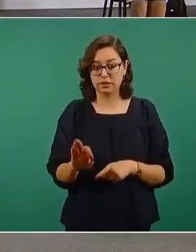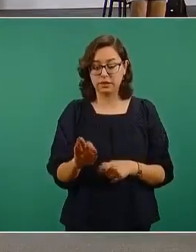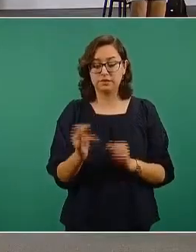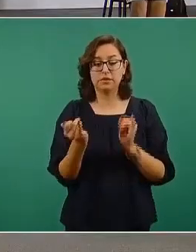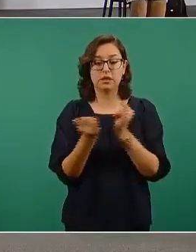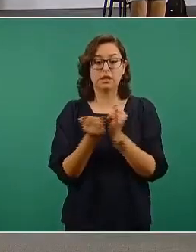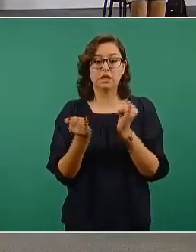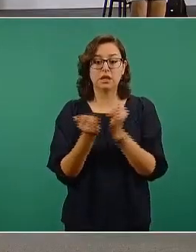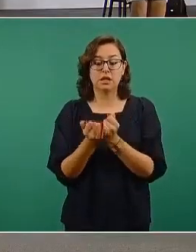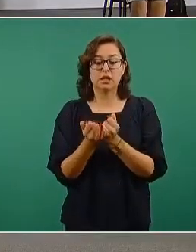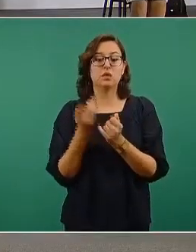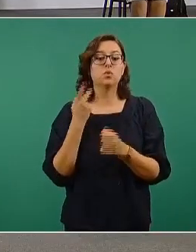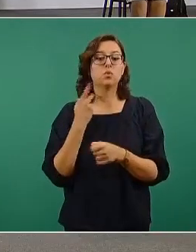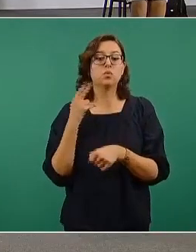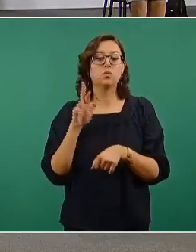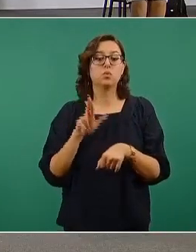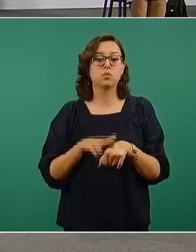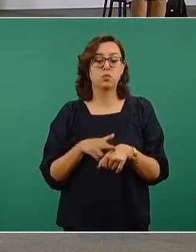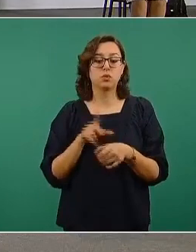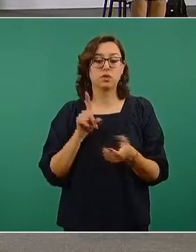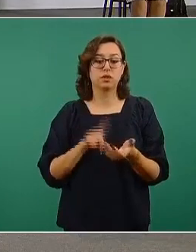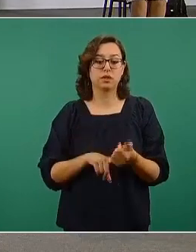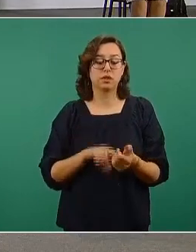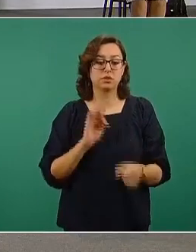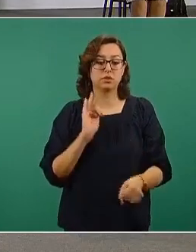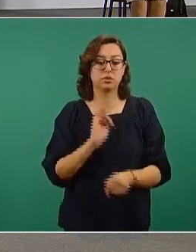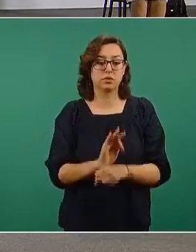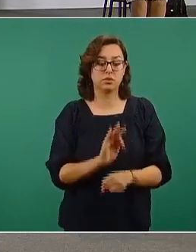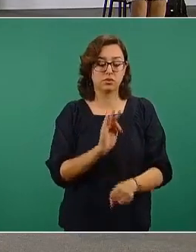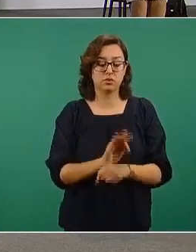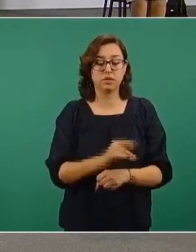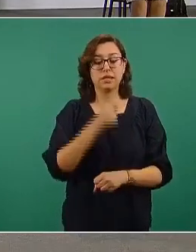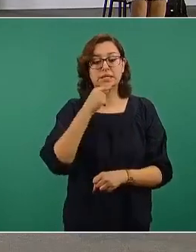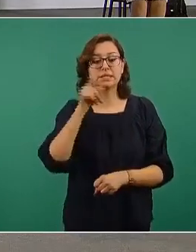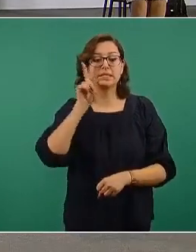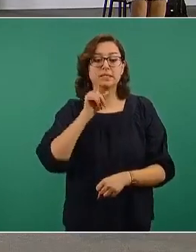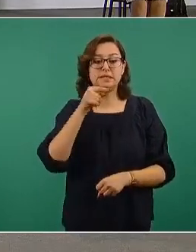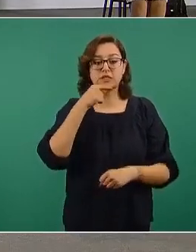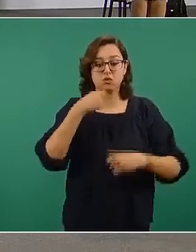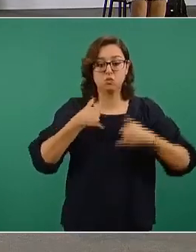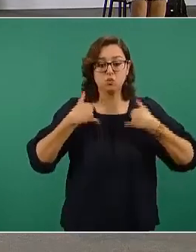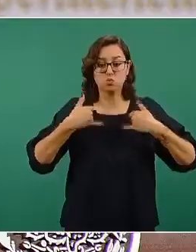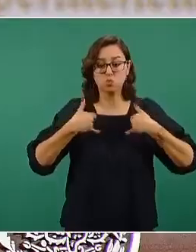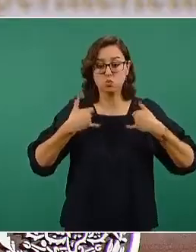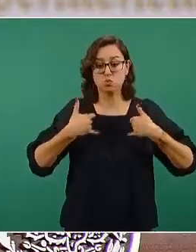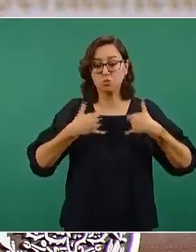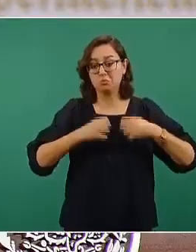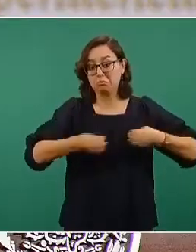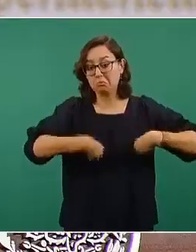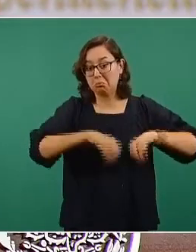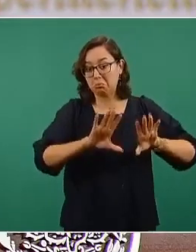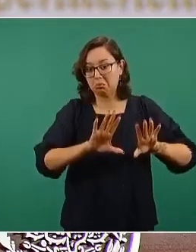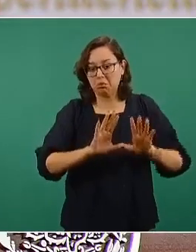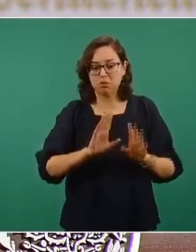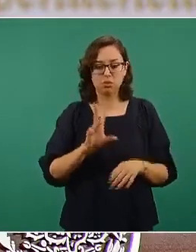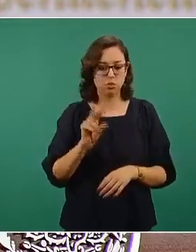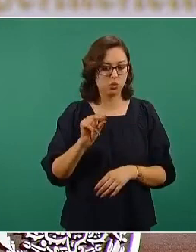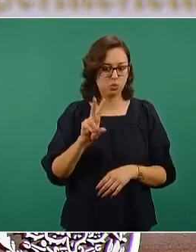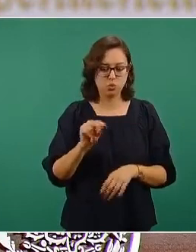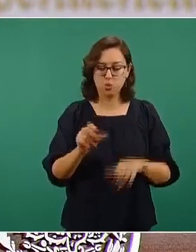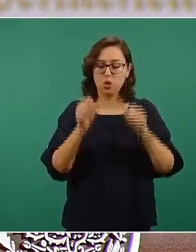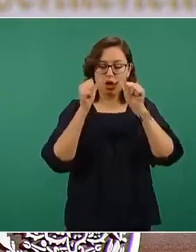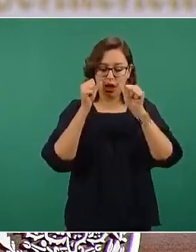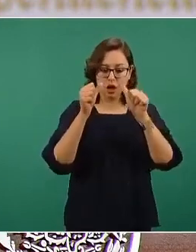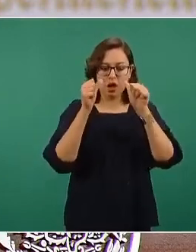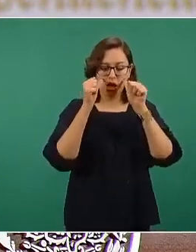de Protección de Niñas, Niños y Adolescentes. No hemos olvidado este caso, estamos